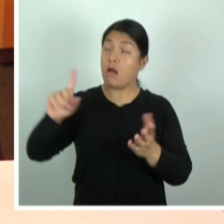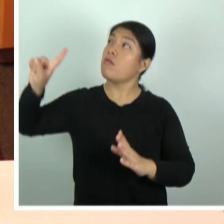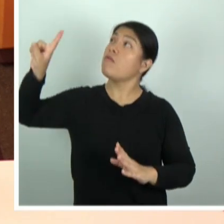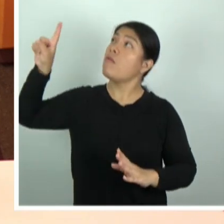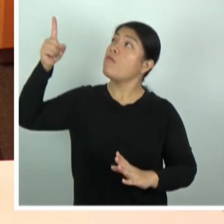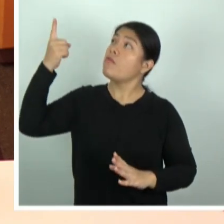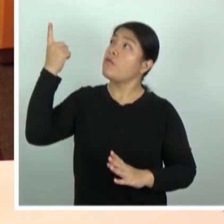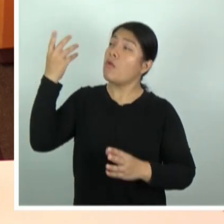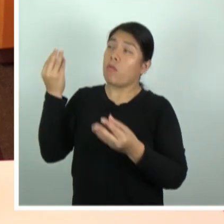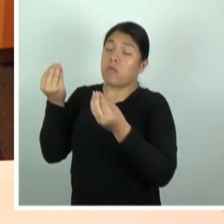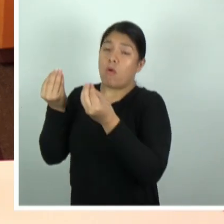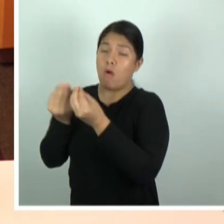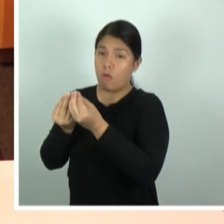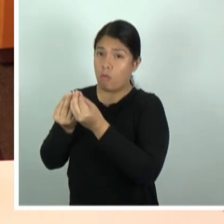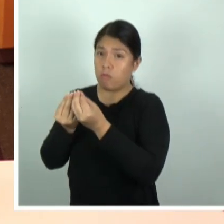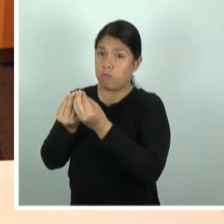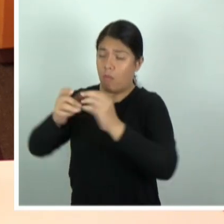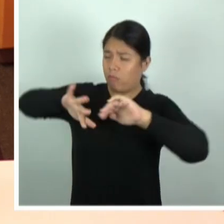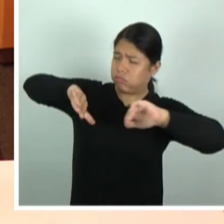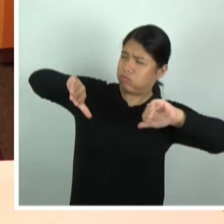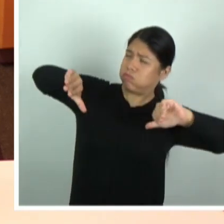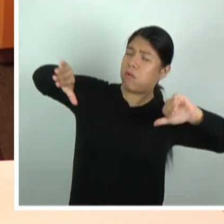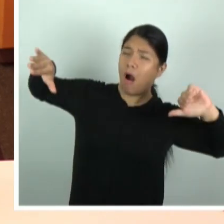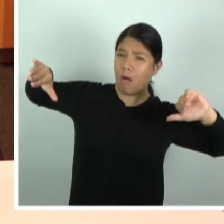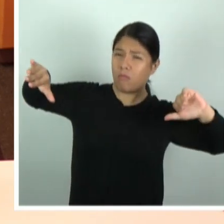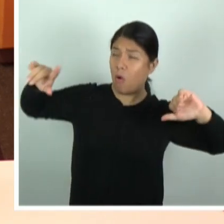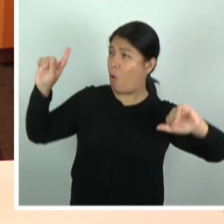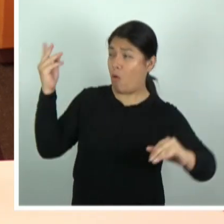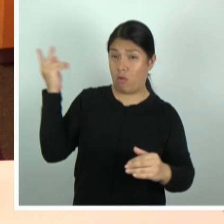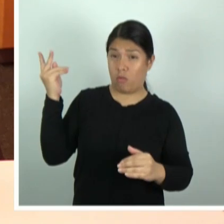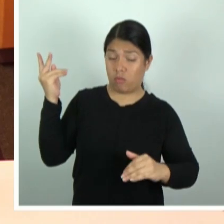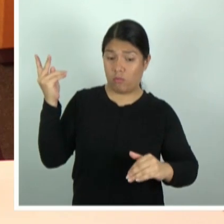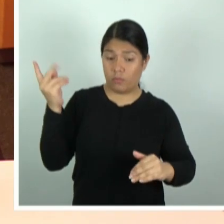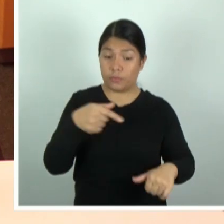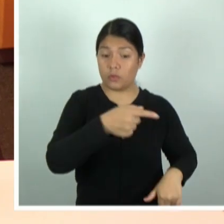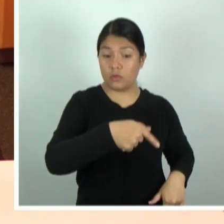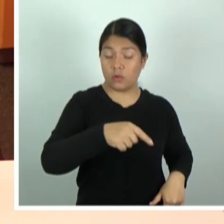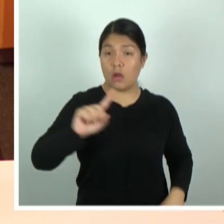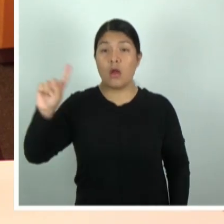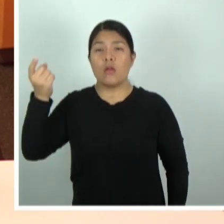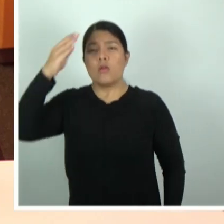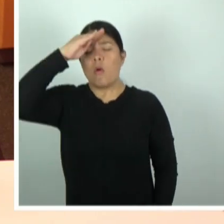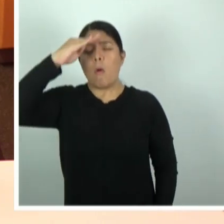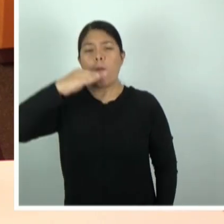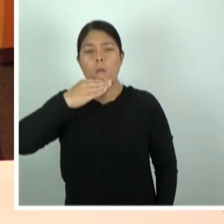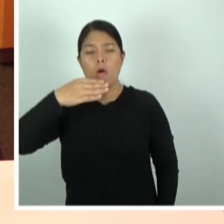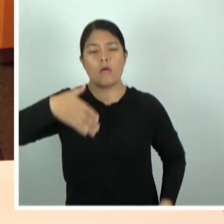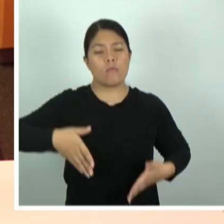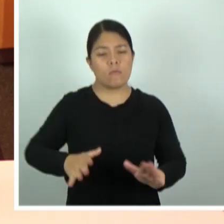Cuando el ser humano le dio la espalda al Dios Padre, Hijo, Espíritu Santo,